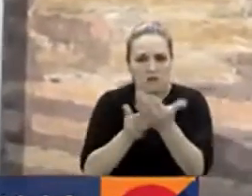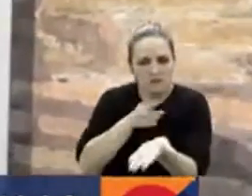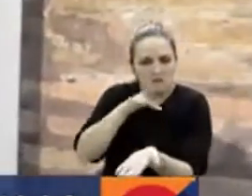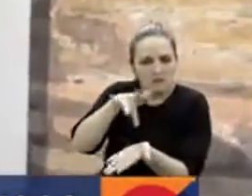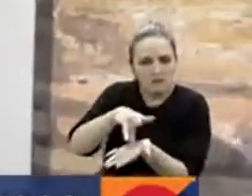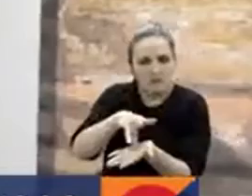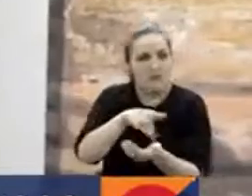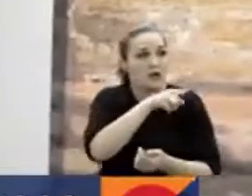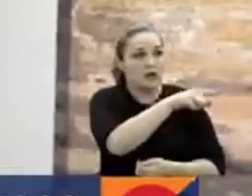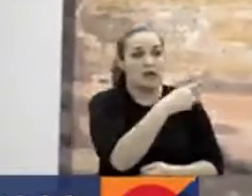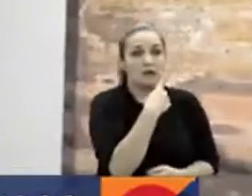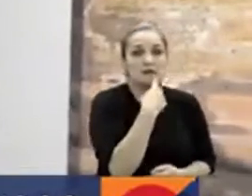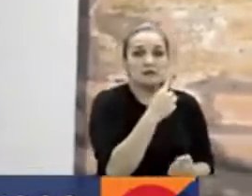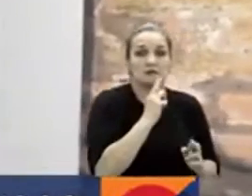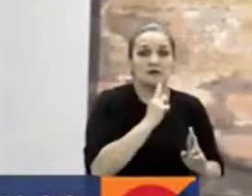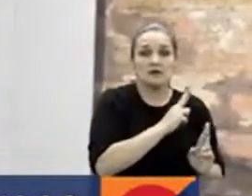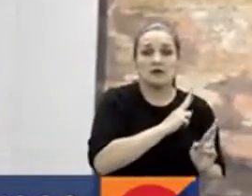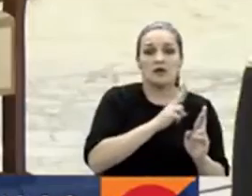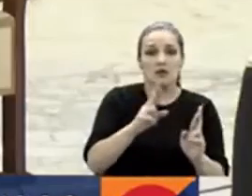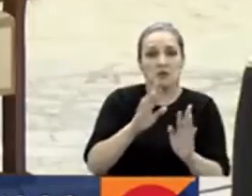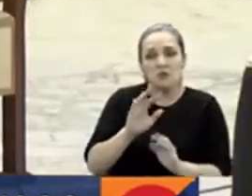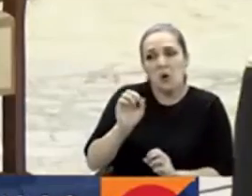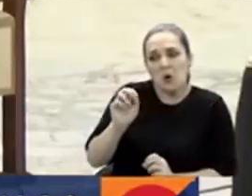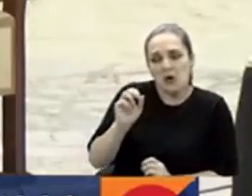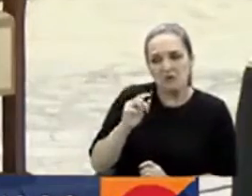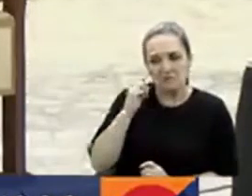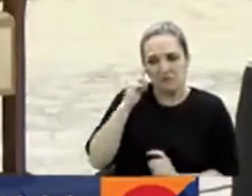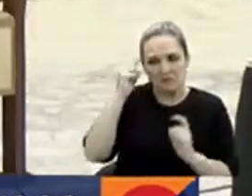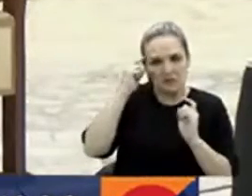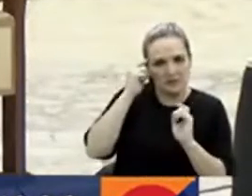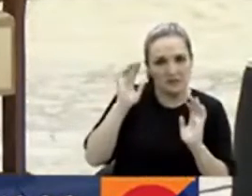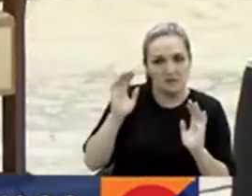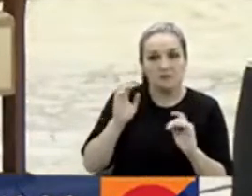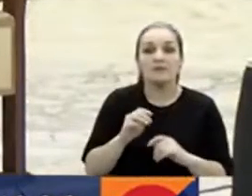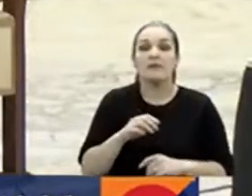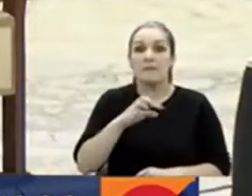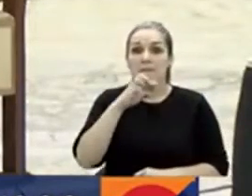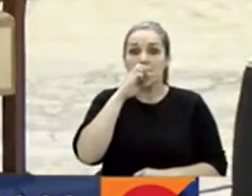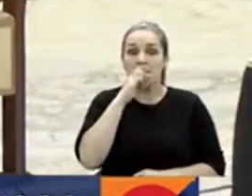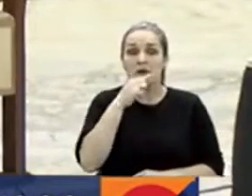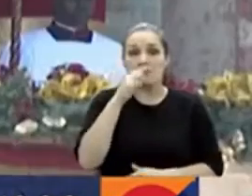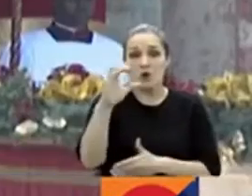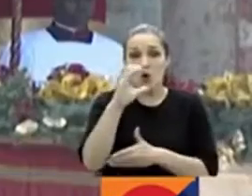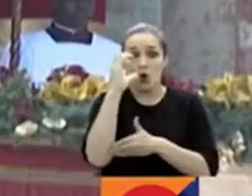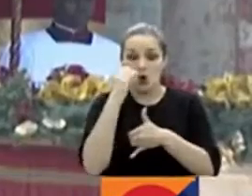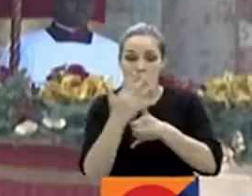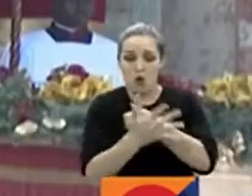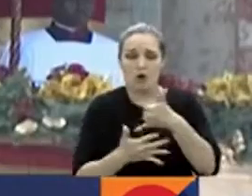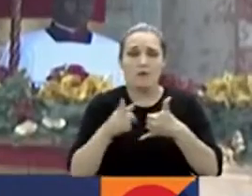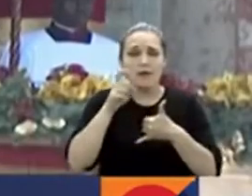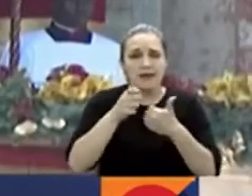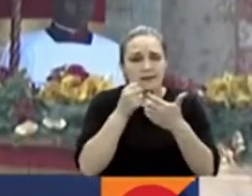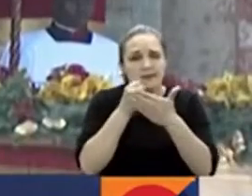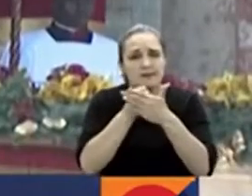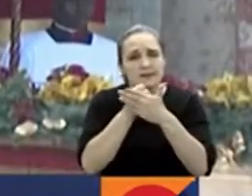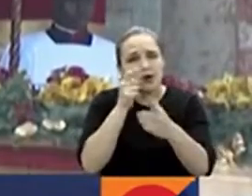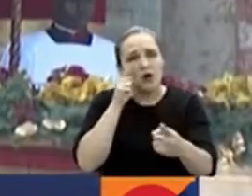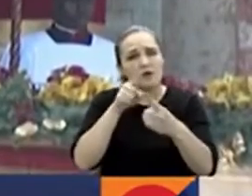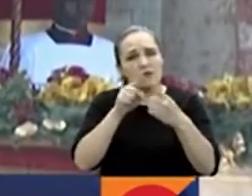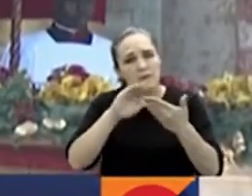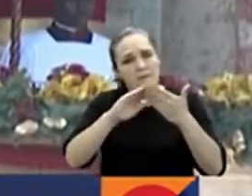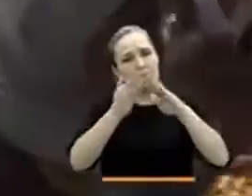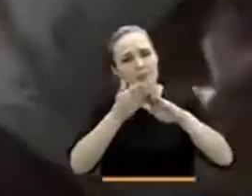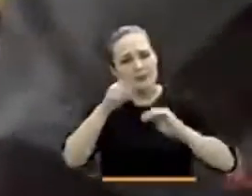él ha sido que lo tendrá en cuenta. El Santo Padre concluyó que Colombia debe seguir trabajando por la paz del